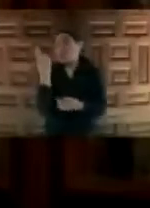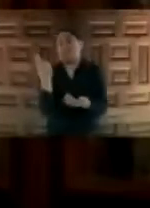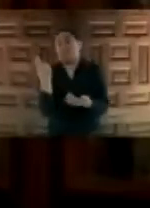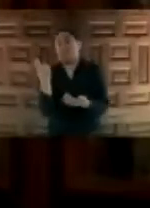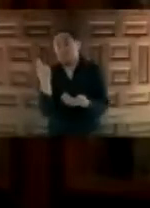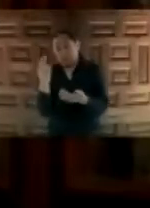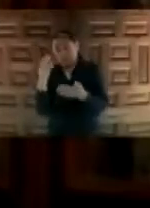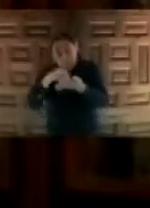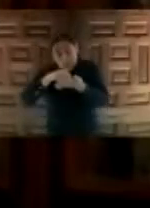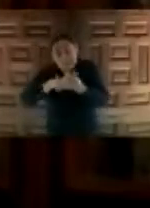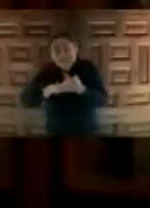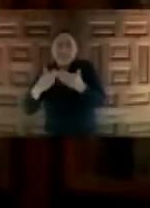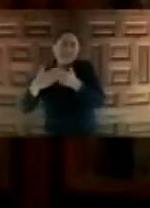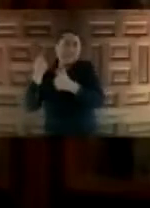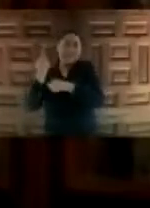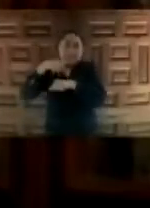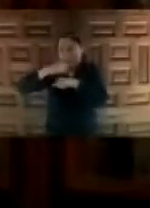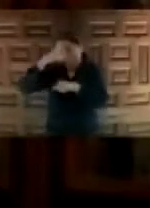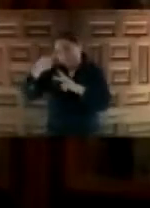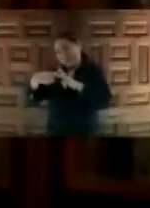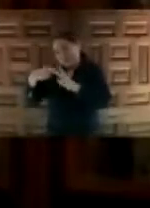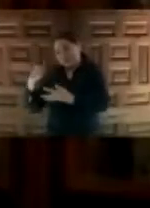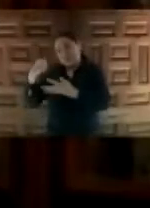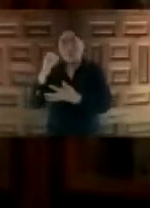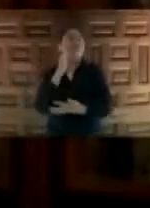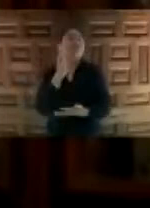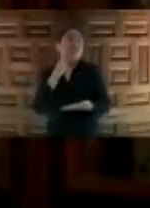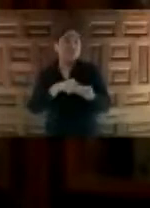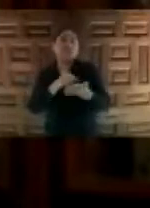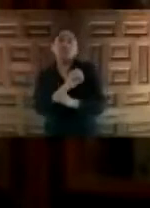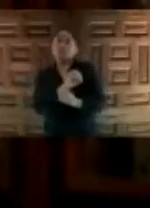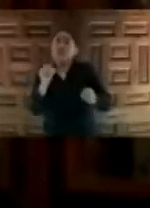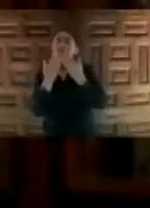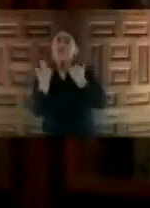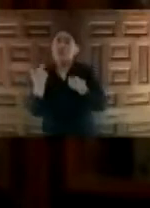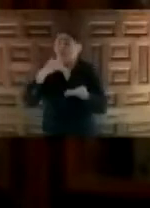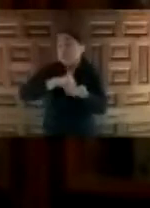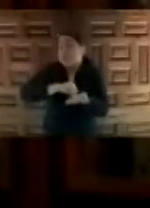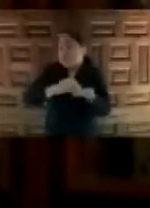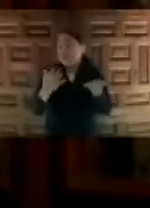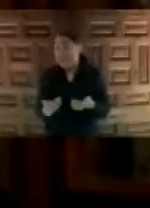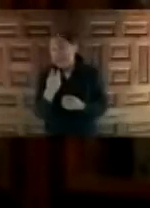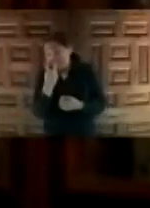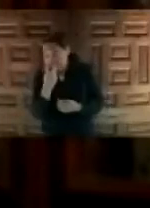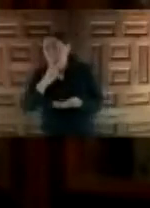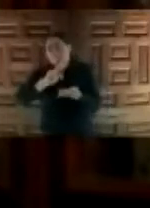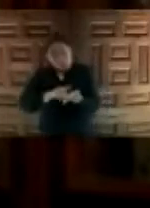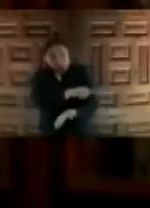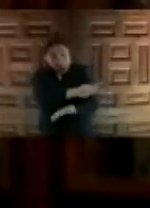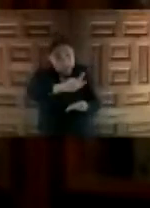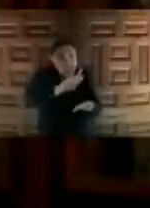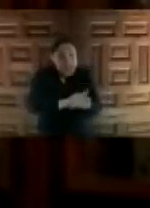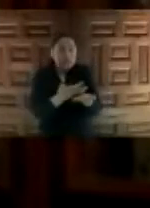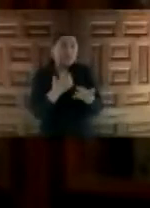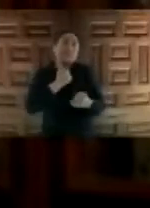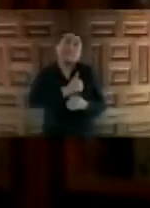en el presupuesto aprobado la semana pasada por la Cámara de Diputados, de tal manera que una vez más la ley